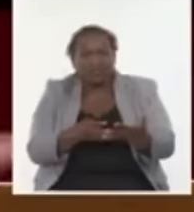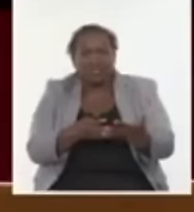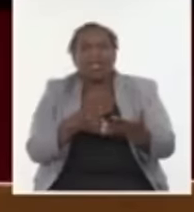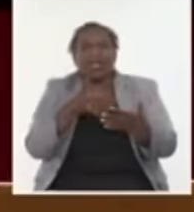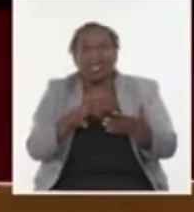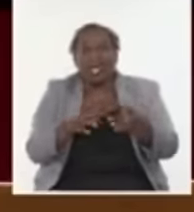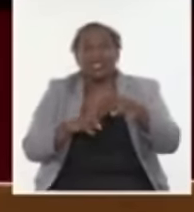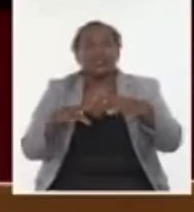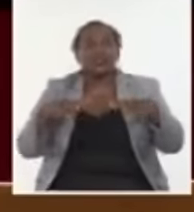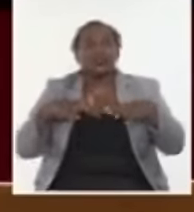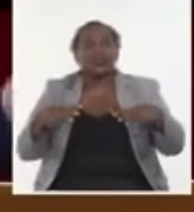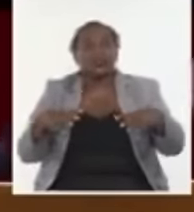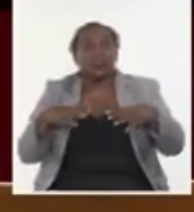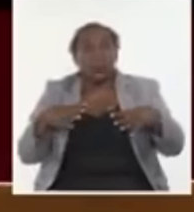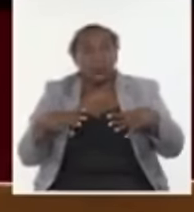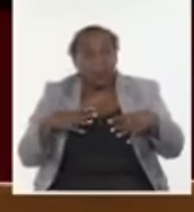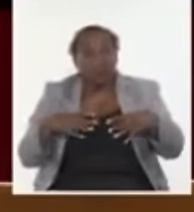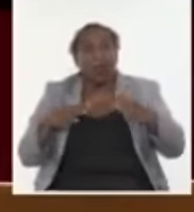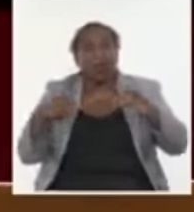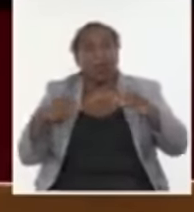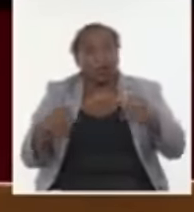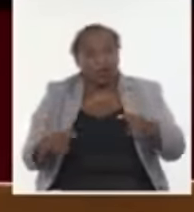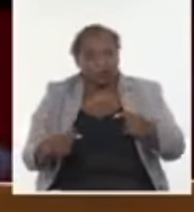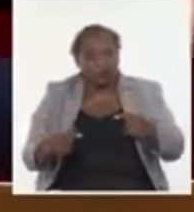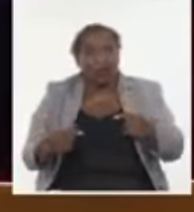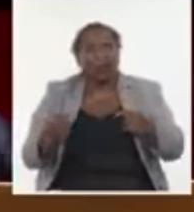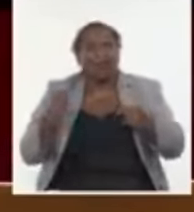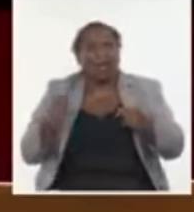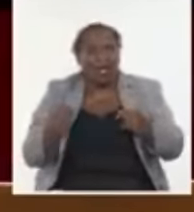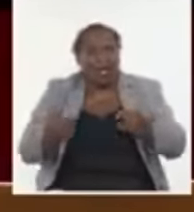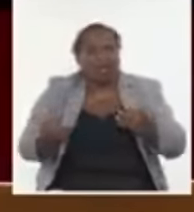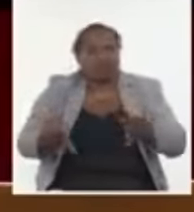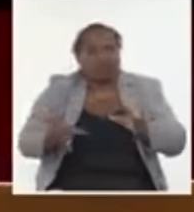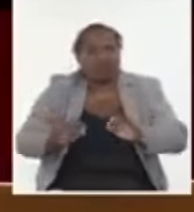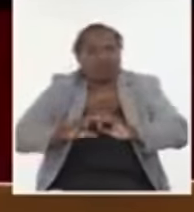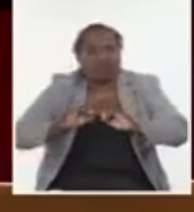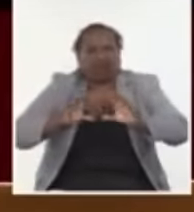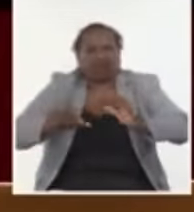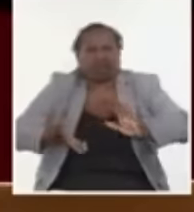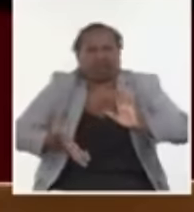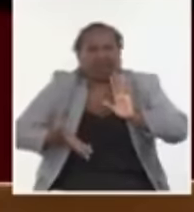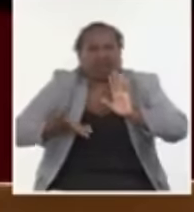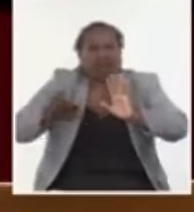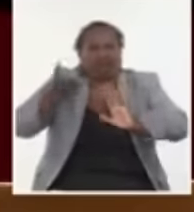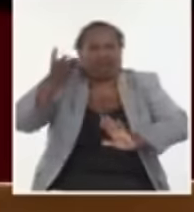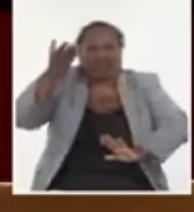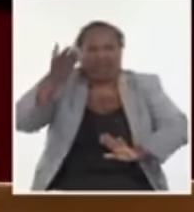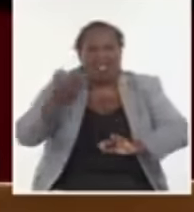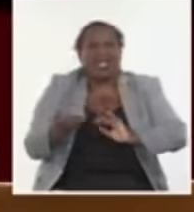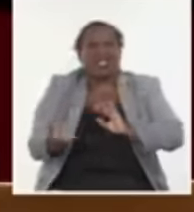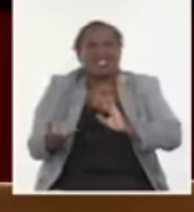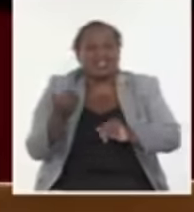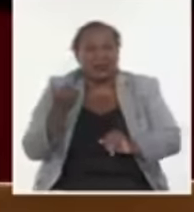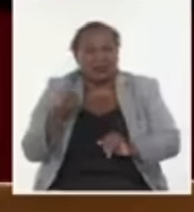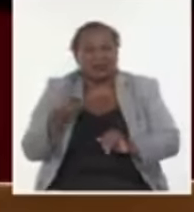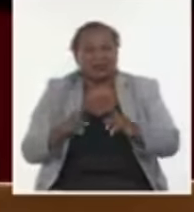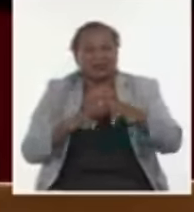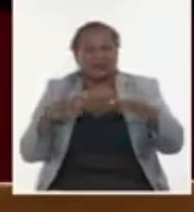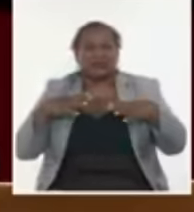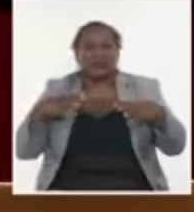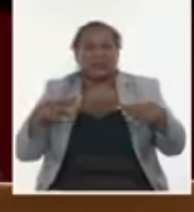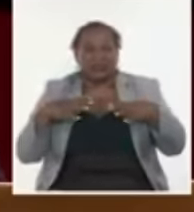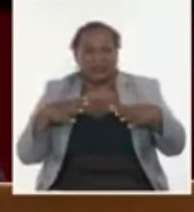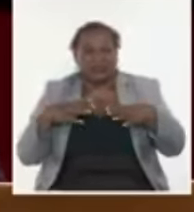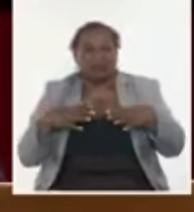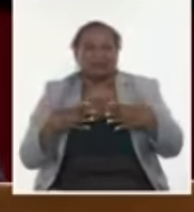lo suficientemente competitivo para poder generar más ingresos y recuperar flujos turísticos de